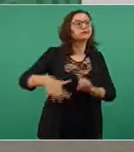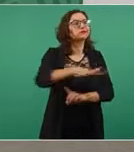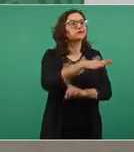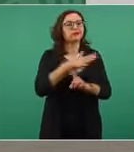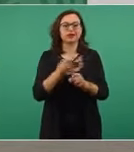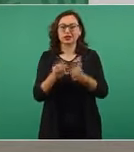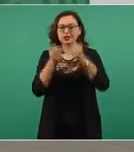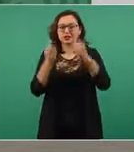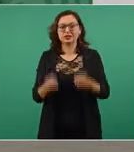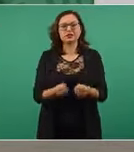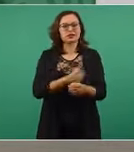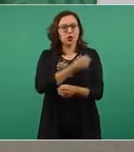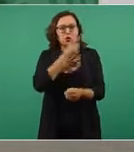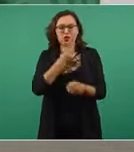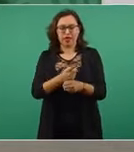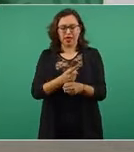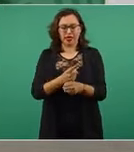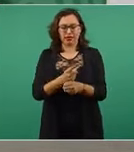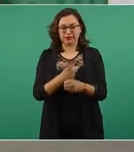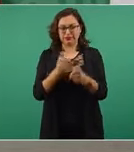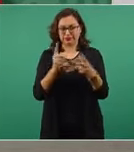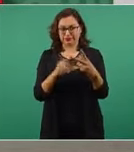¿En qué otra cosa le ayuda